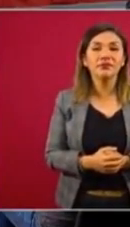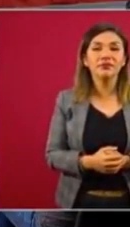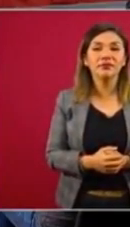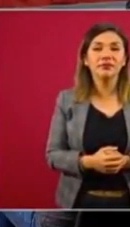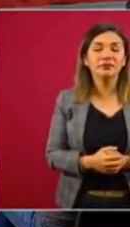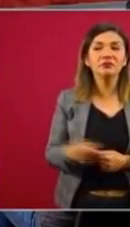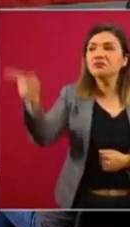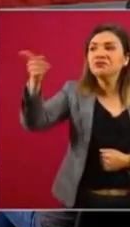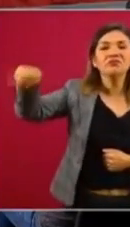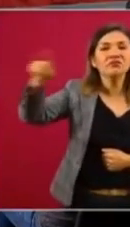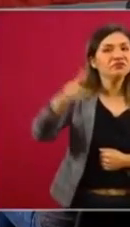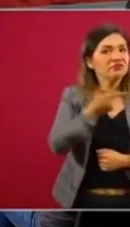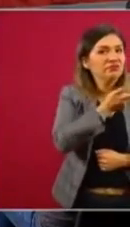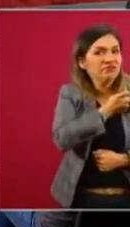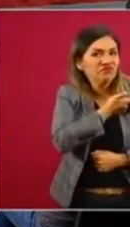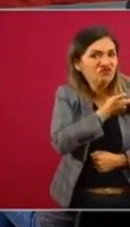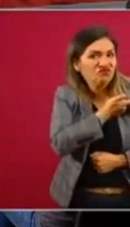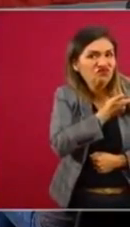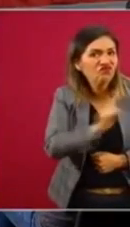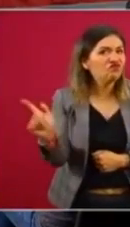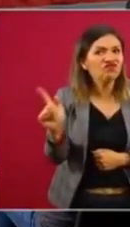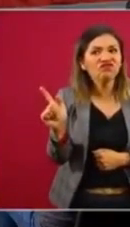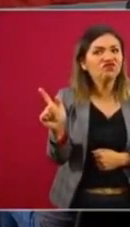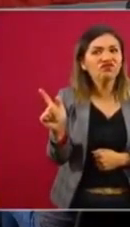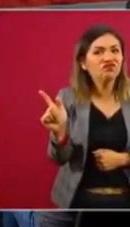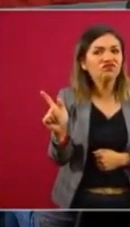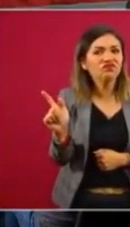gustó, no les